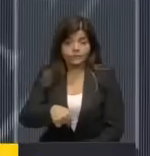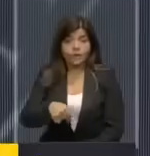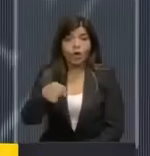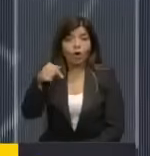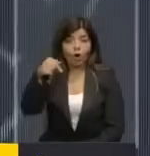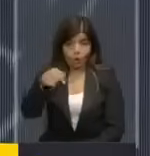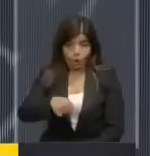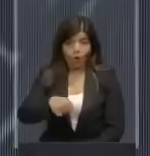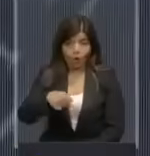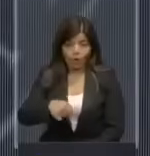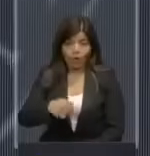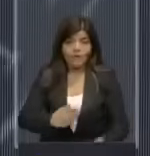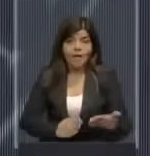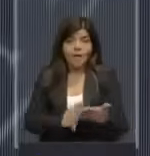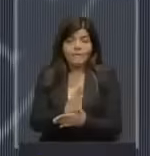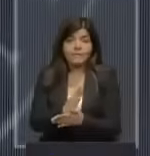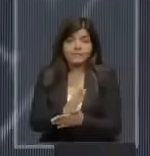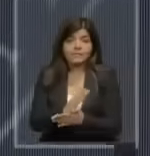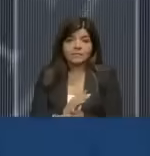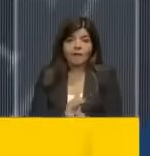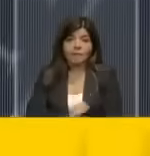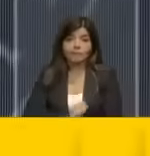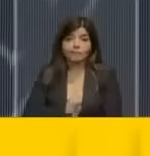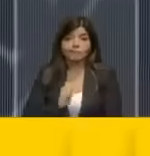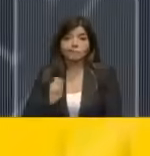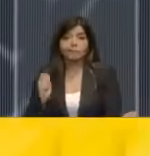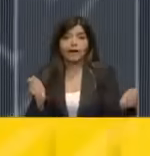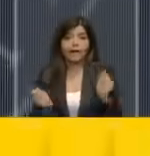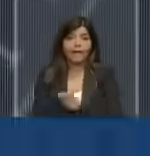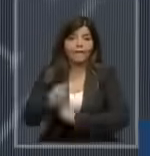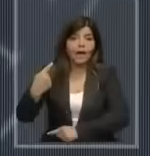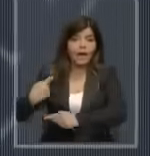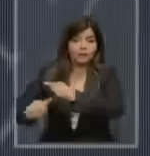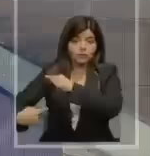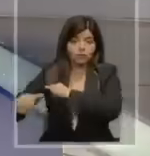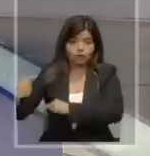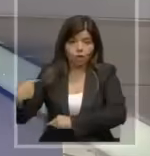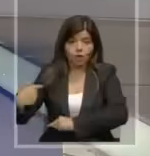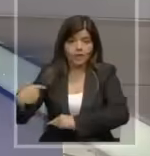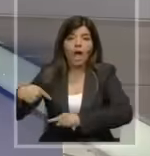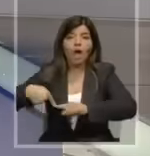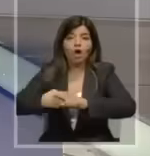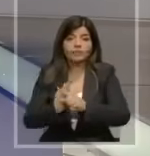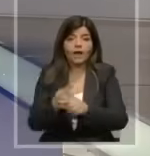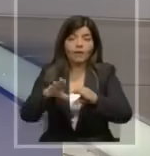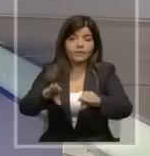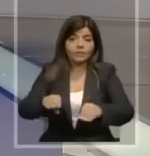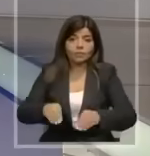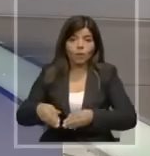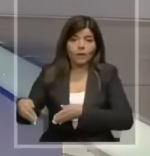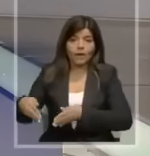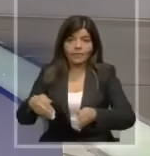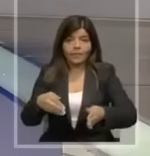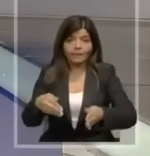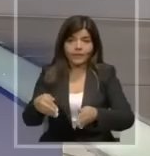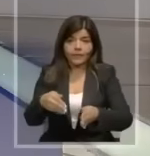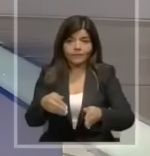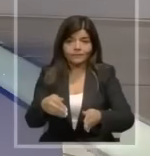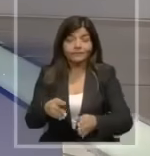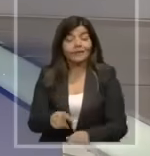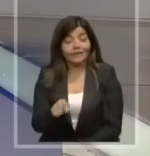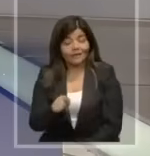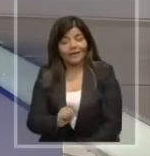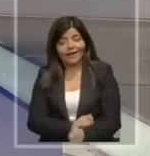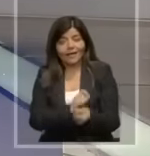Hoy empezamos a dar vuelta a la página de nuestra historia y volvemos a retomar cambio, el camino. Un cambio muy potente, el mismo que ha prometido,